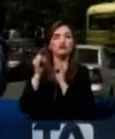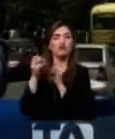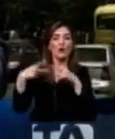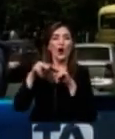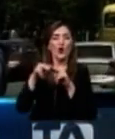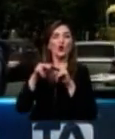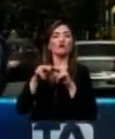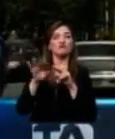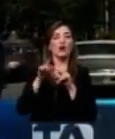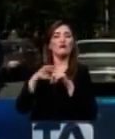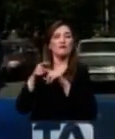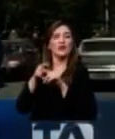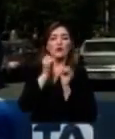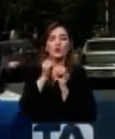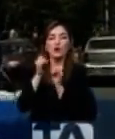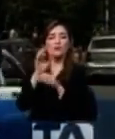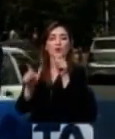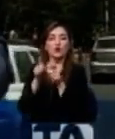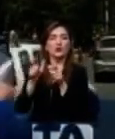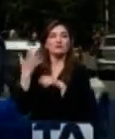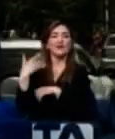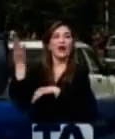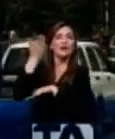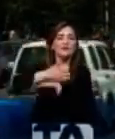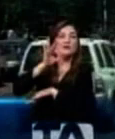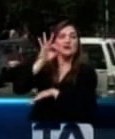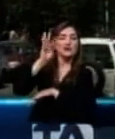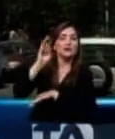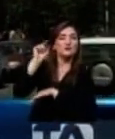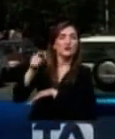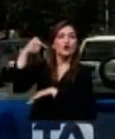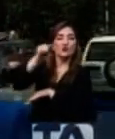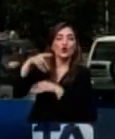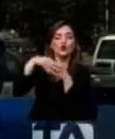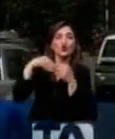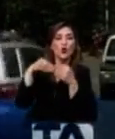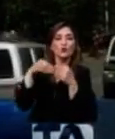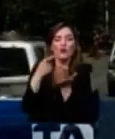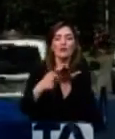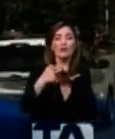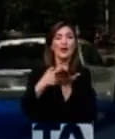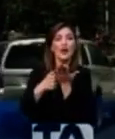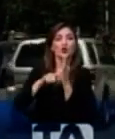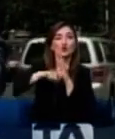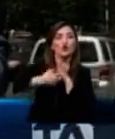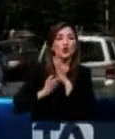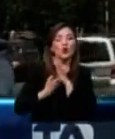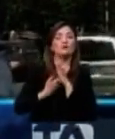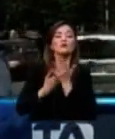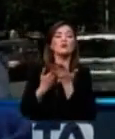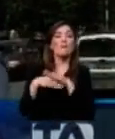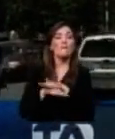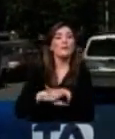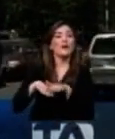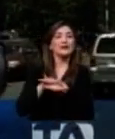en 96 mil millones de dólares todo esto fue posible según el análisis de contraloría en